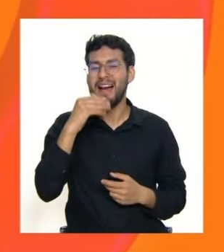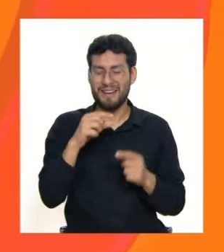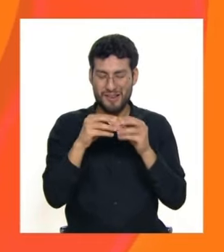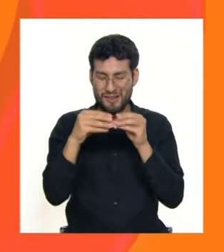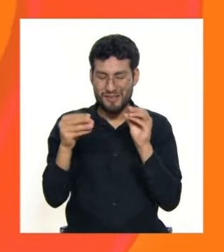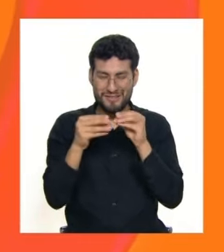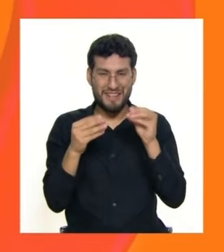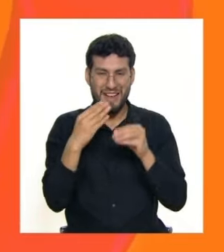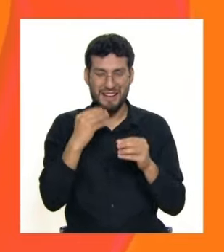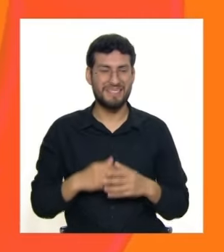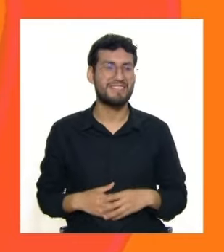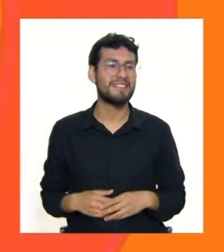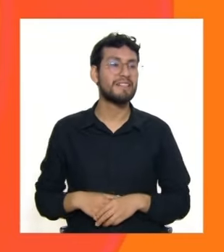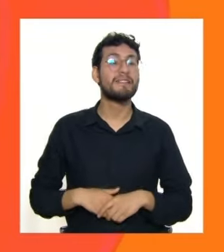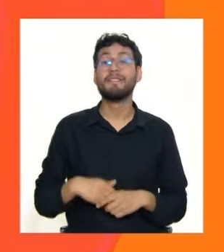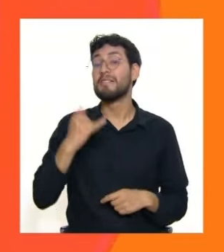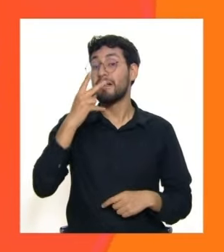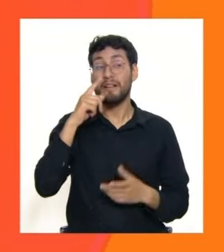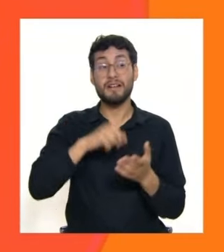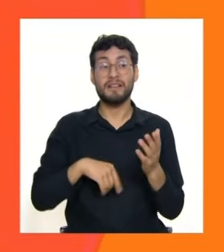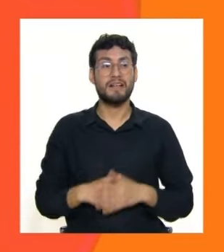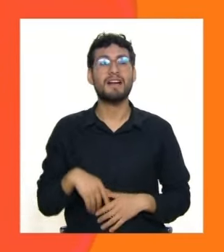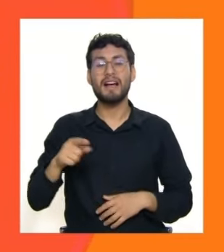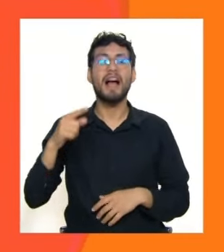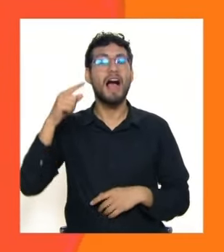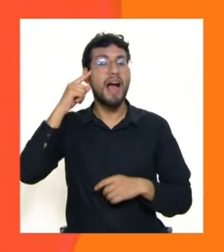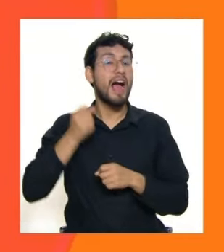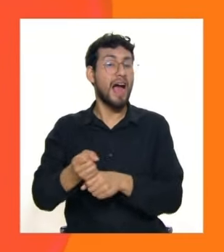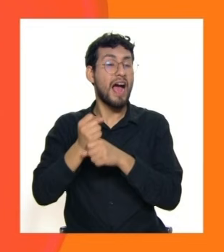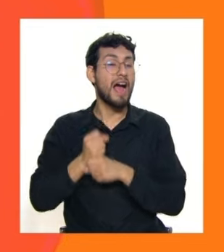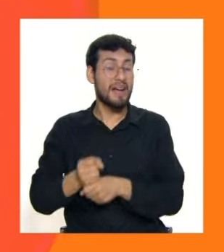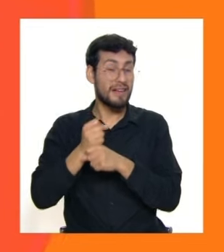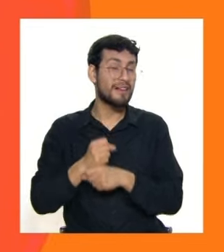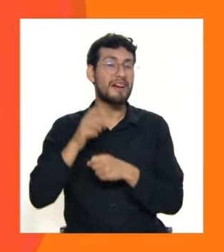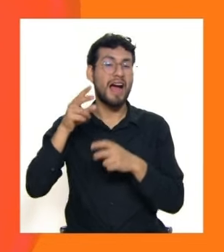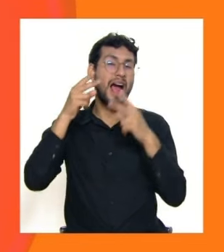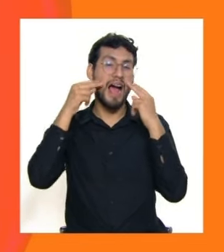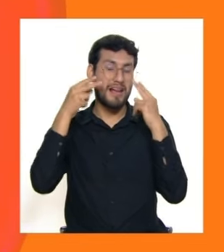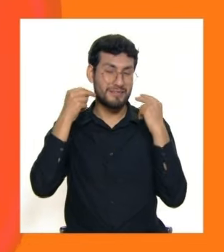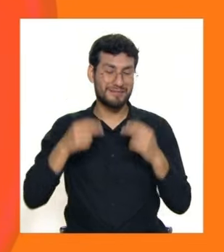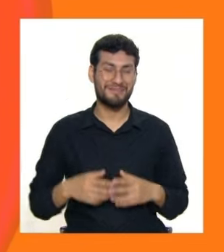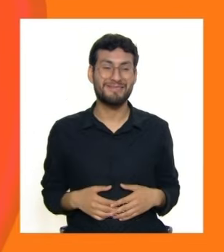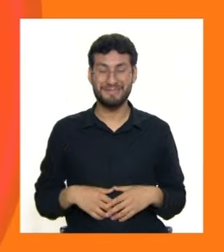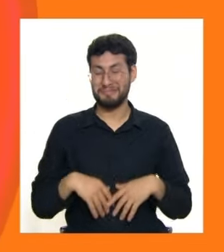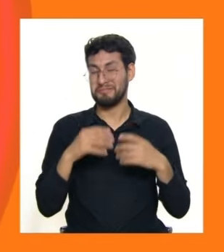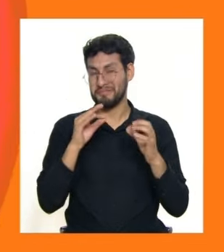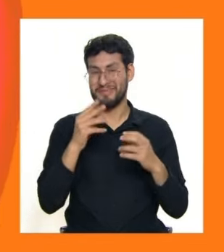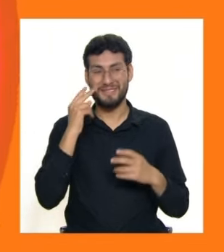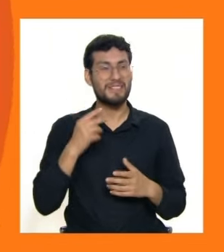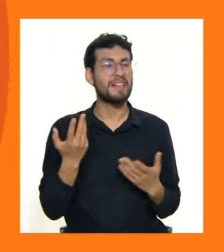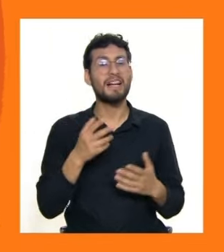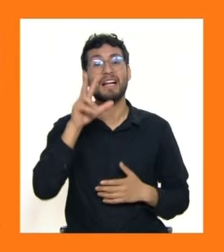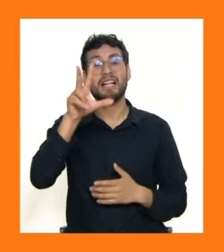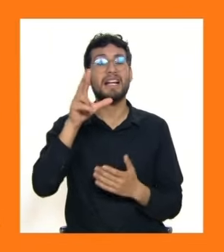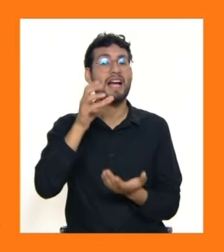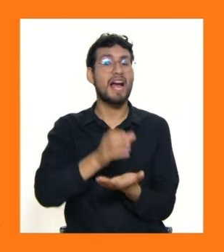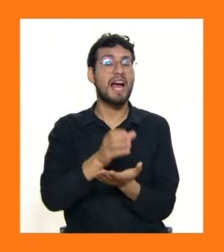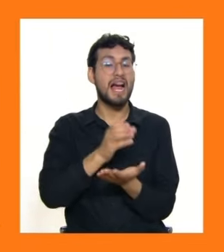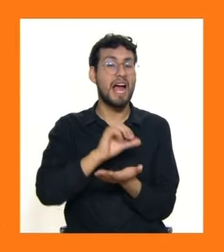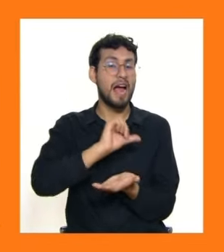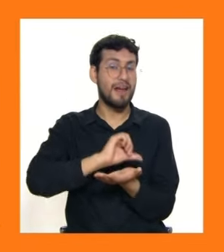casa, ahí está Vita, Eva. Y dice así, chaufa amazónico. Chaufa de la selva, chaufa amazónico, ya vuelta. Tres tazas de arroz.